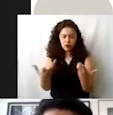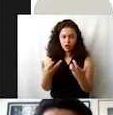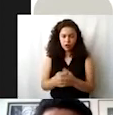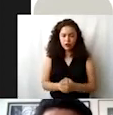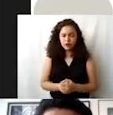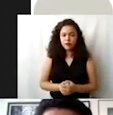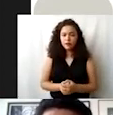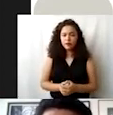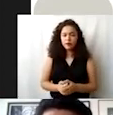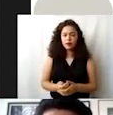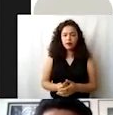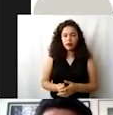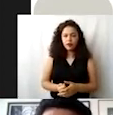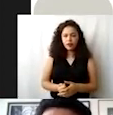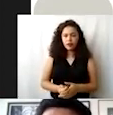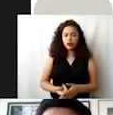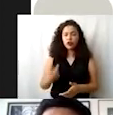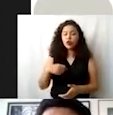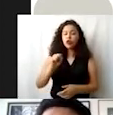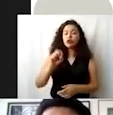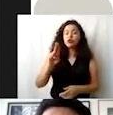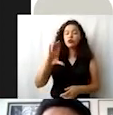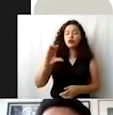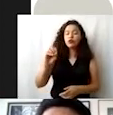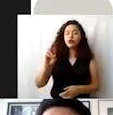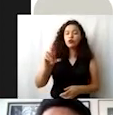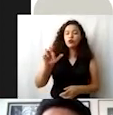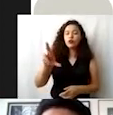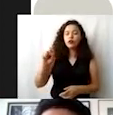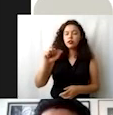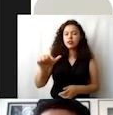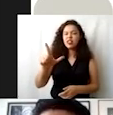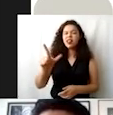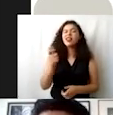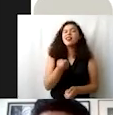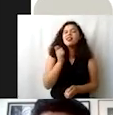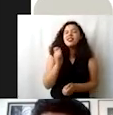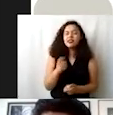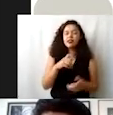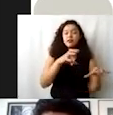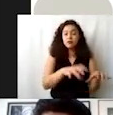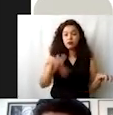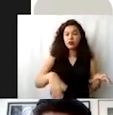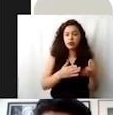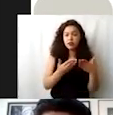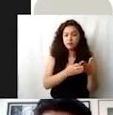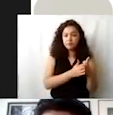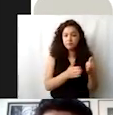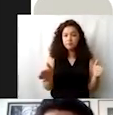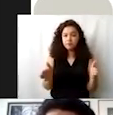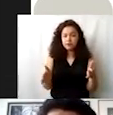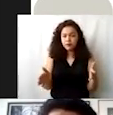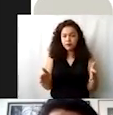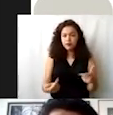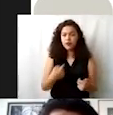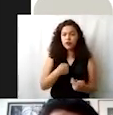debo de entender como sucursal, ¿sí? O establecimiento permanente donde llevo